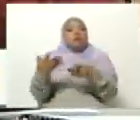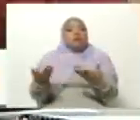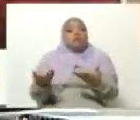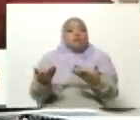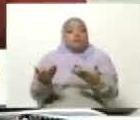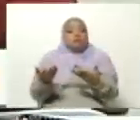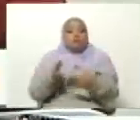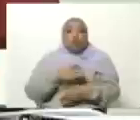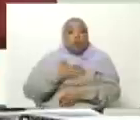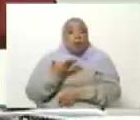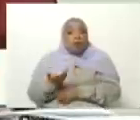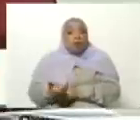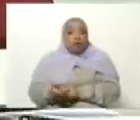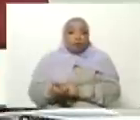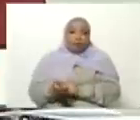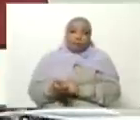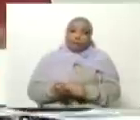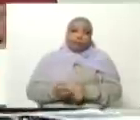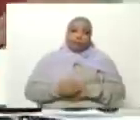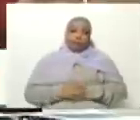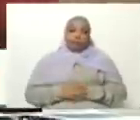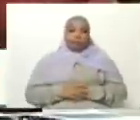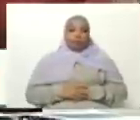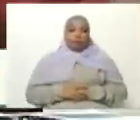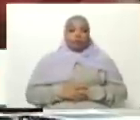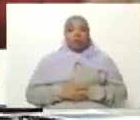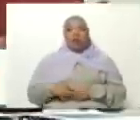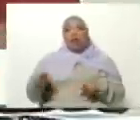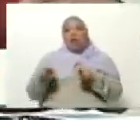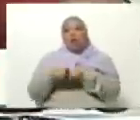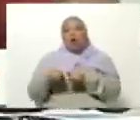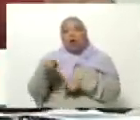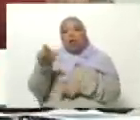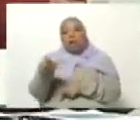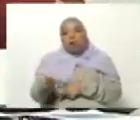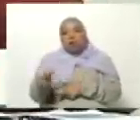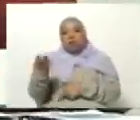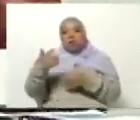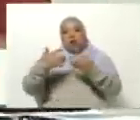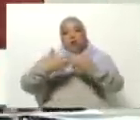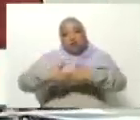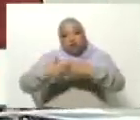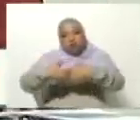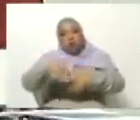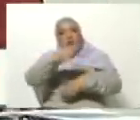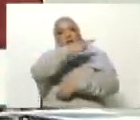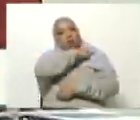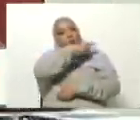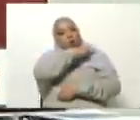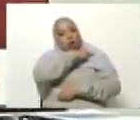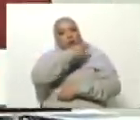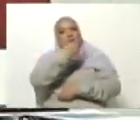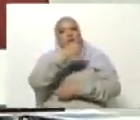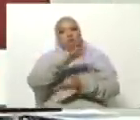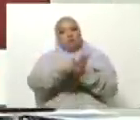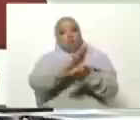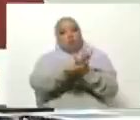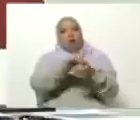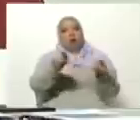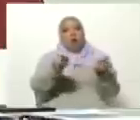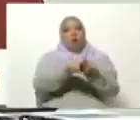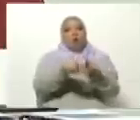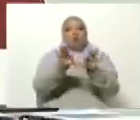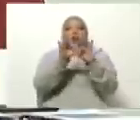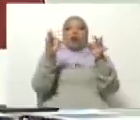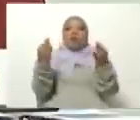y los Mendoza, los Ocariz con los Borges. Es una pelea entre